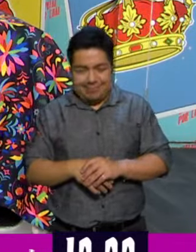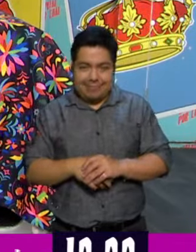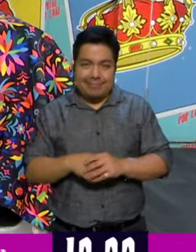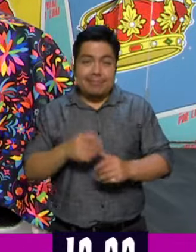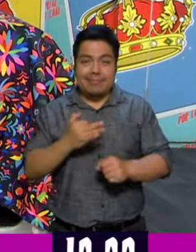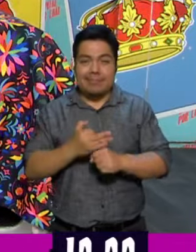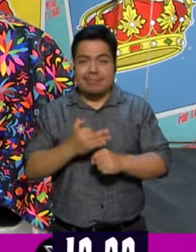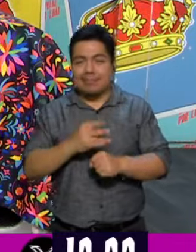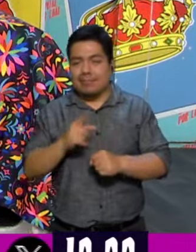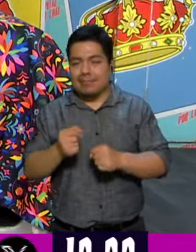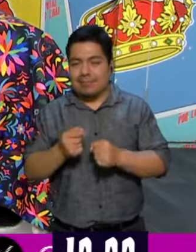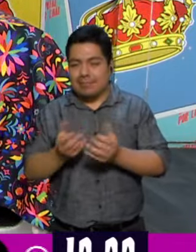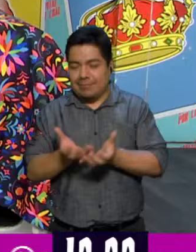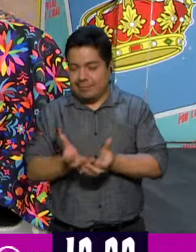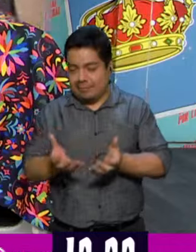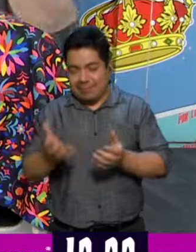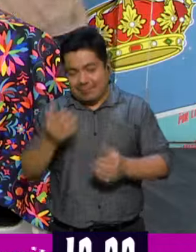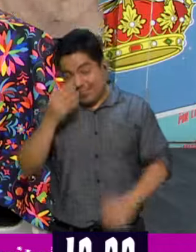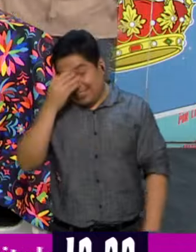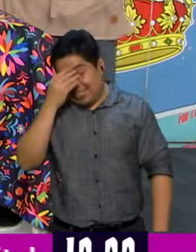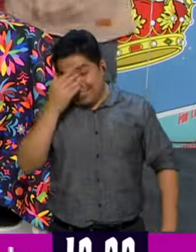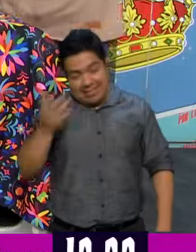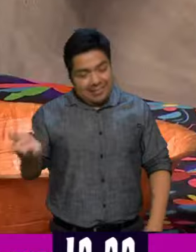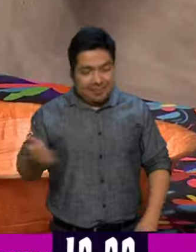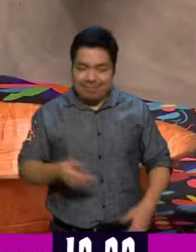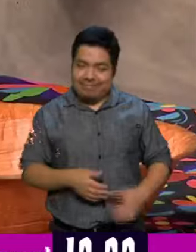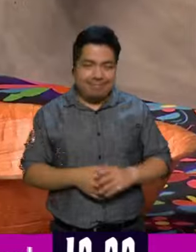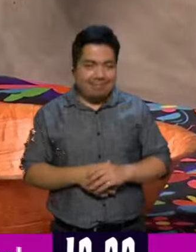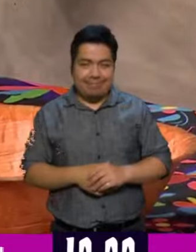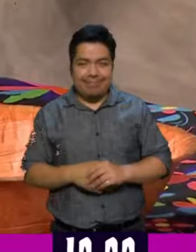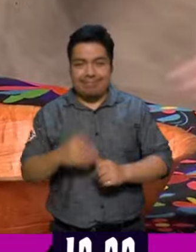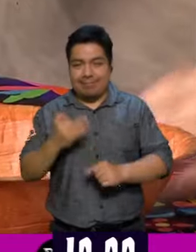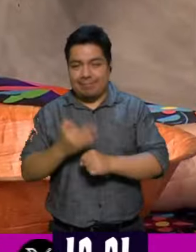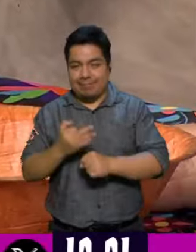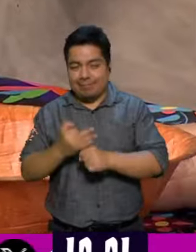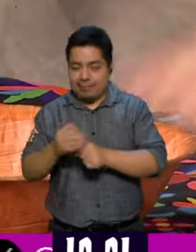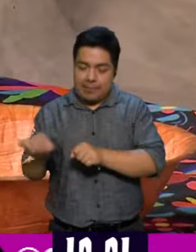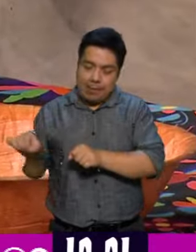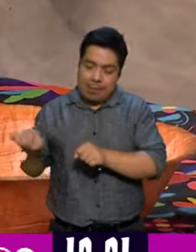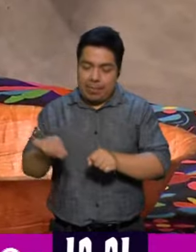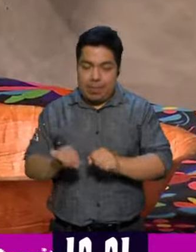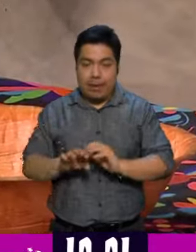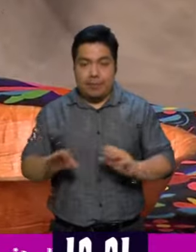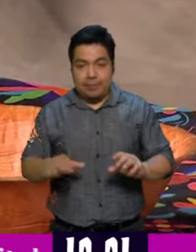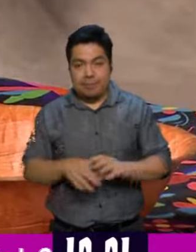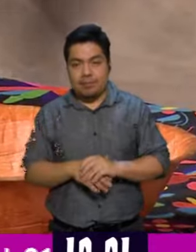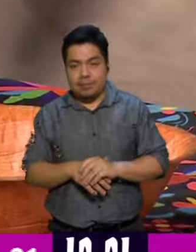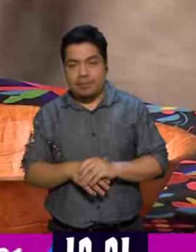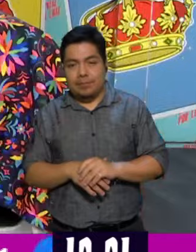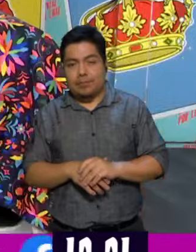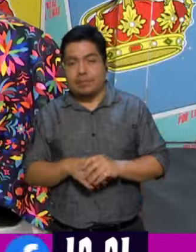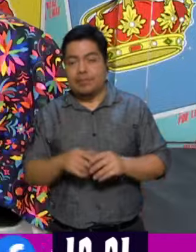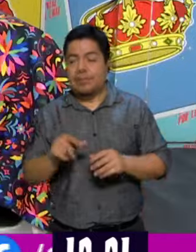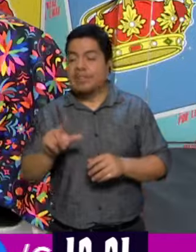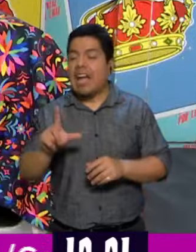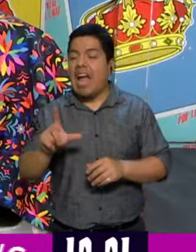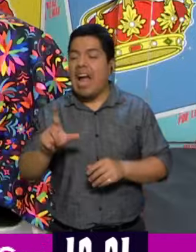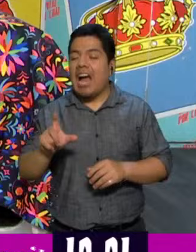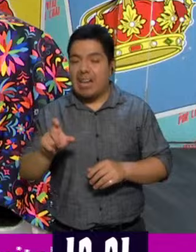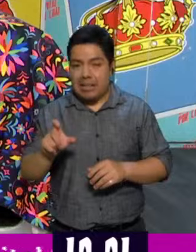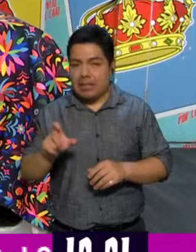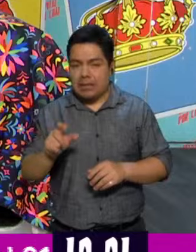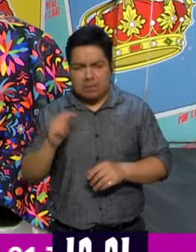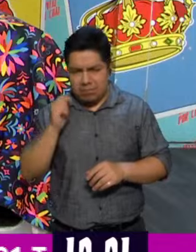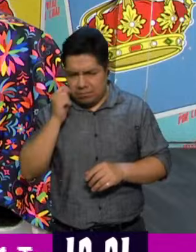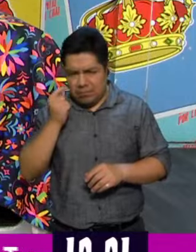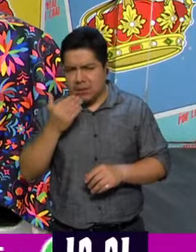tenemos nuestro recipiente. Perdidos. Y lo vamos a vertir, ¿vale? Ajá. Tiene que quedar líquido, no se espanten si queda